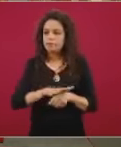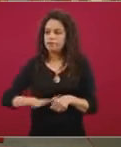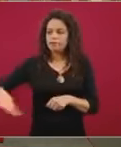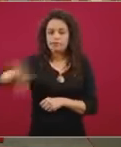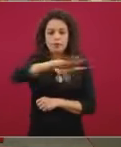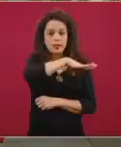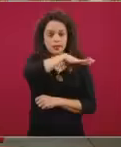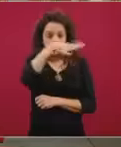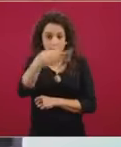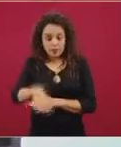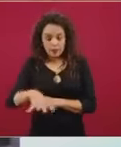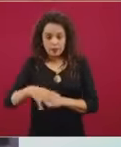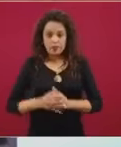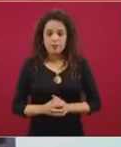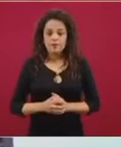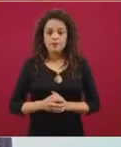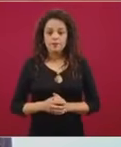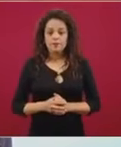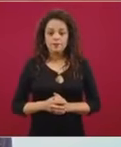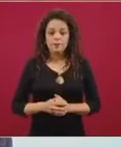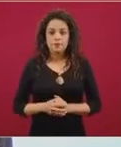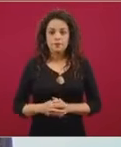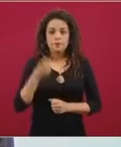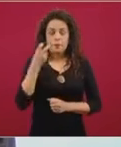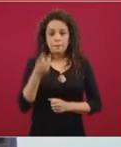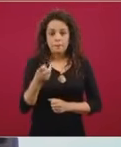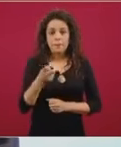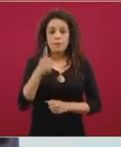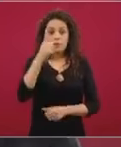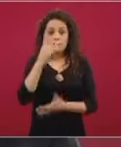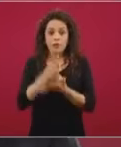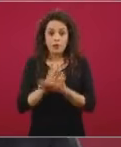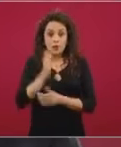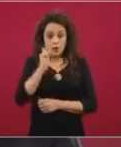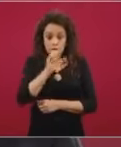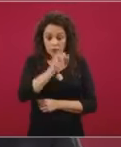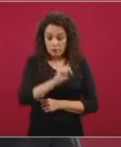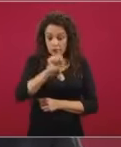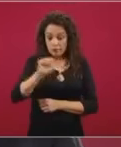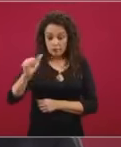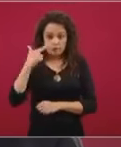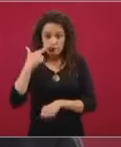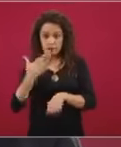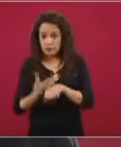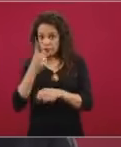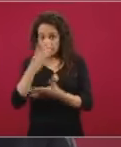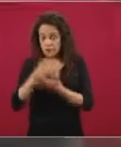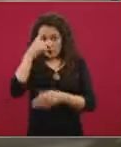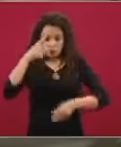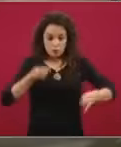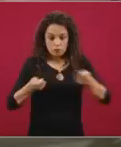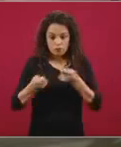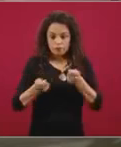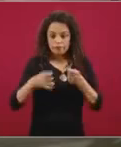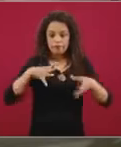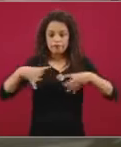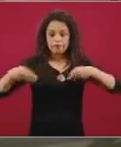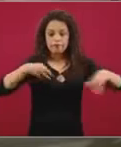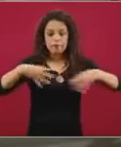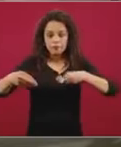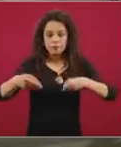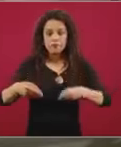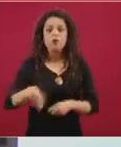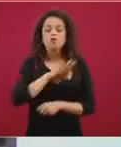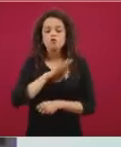general, que fue instruida como le corresponde en forma exclusiva a la Secretaría de Salud para el control epidémico,